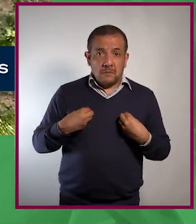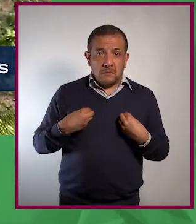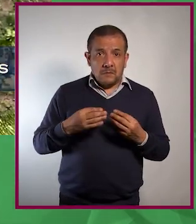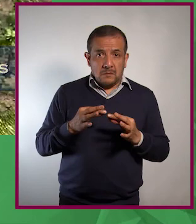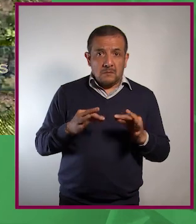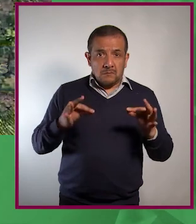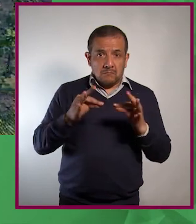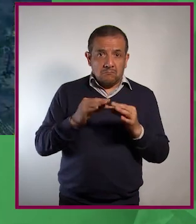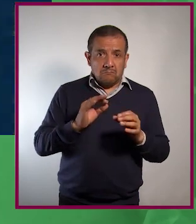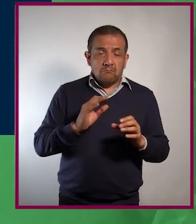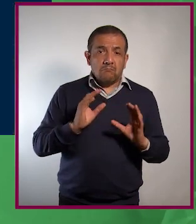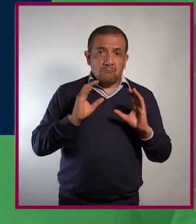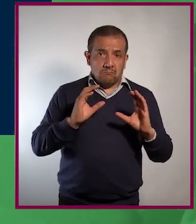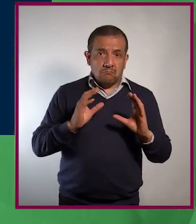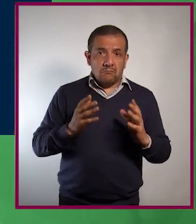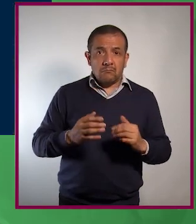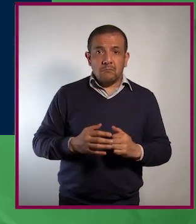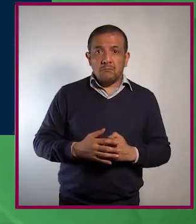está de por medio.